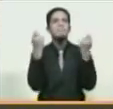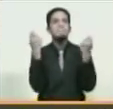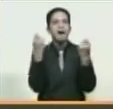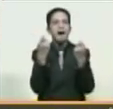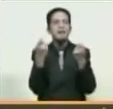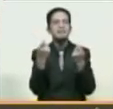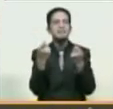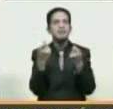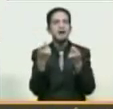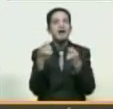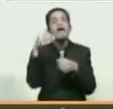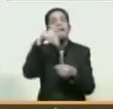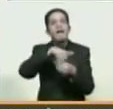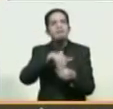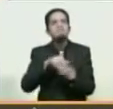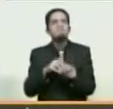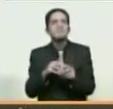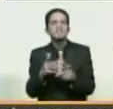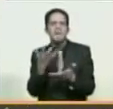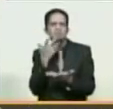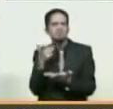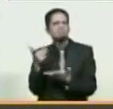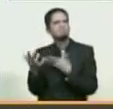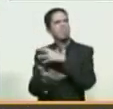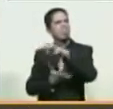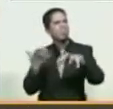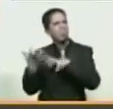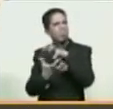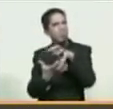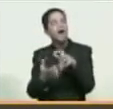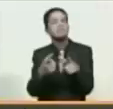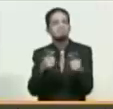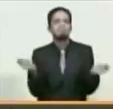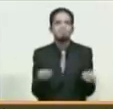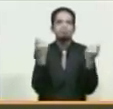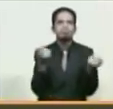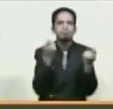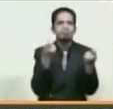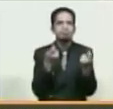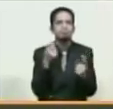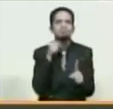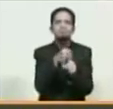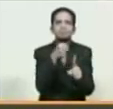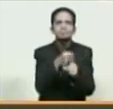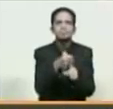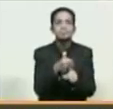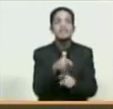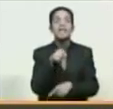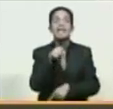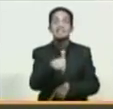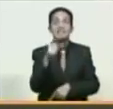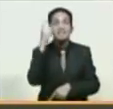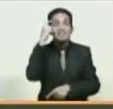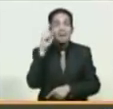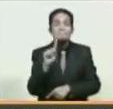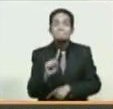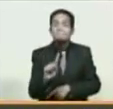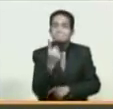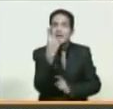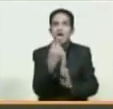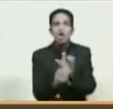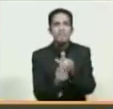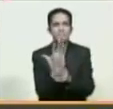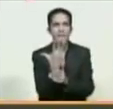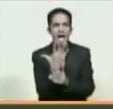violencia. Así nos los había advertido el presidente. Y en efecto, desde ese primero de mayo nos desplegamos